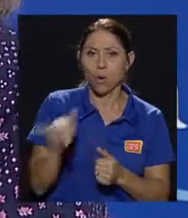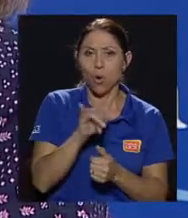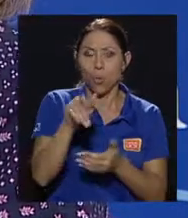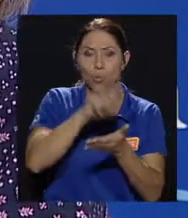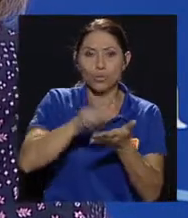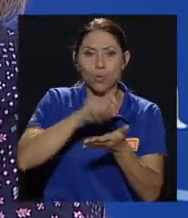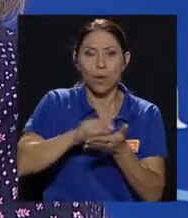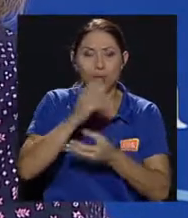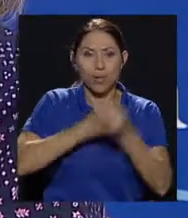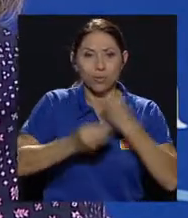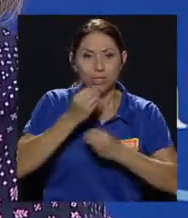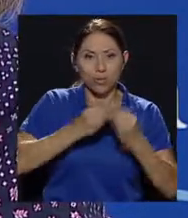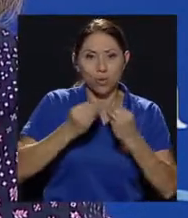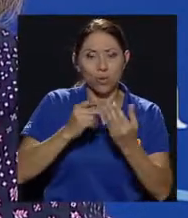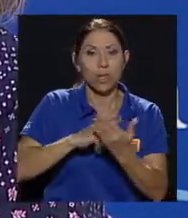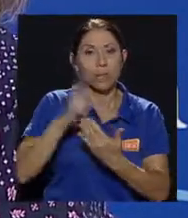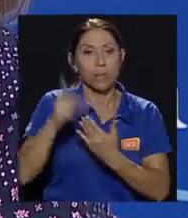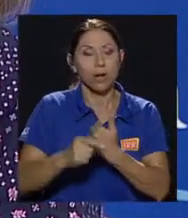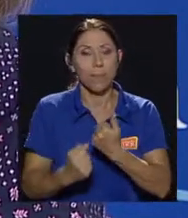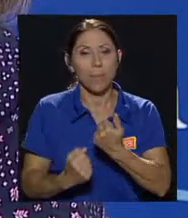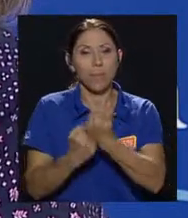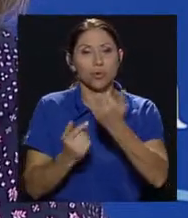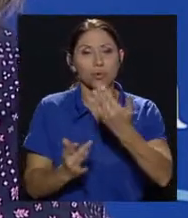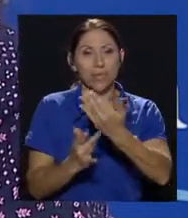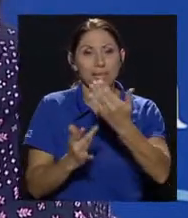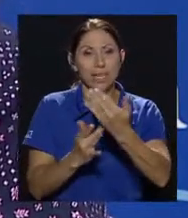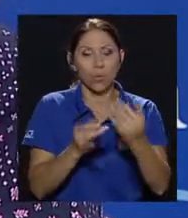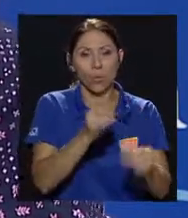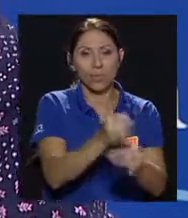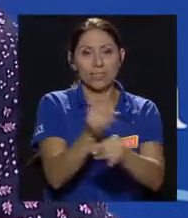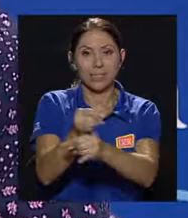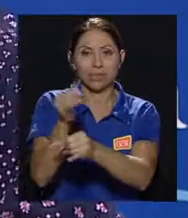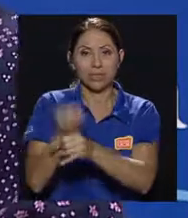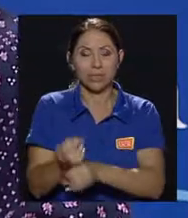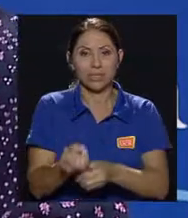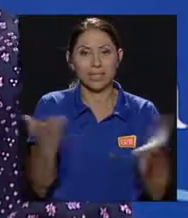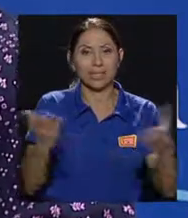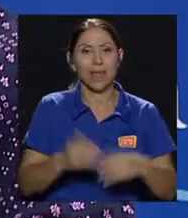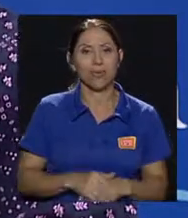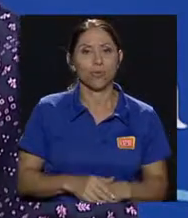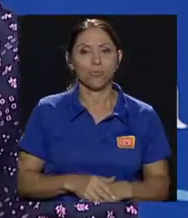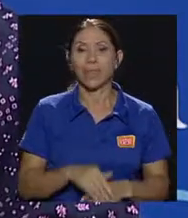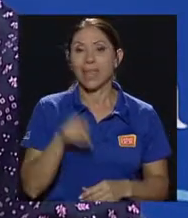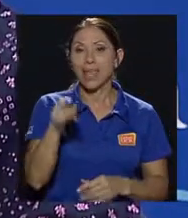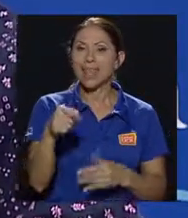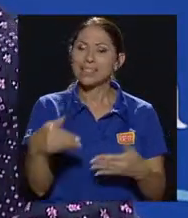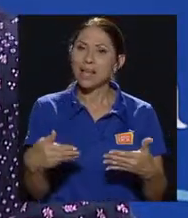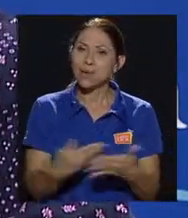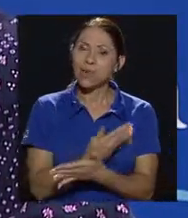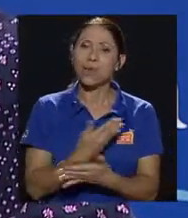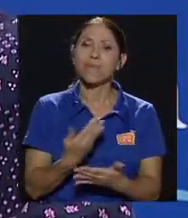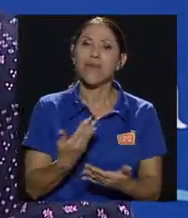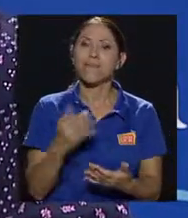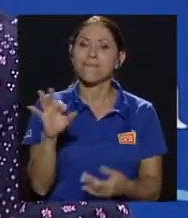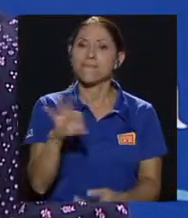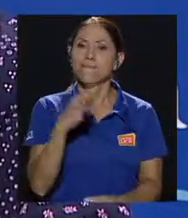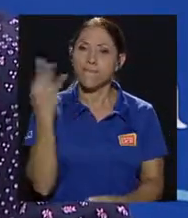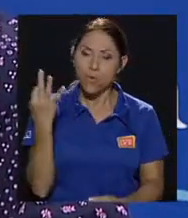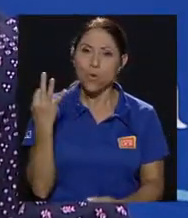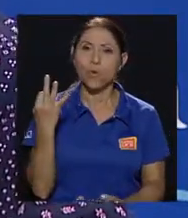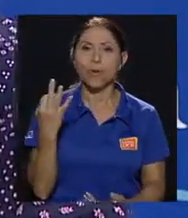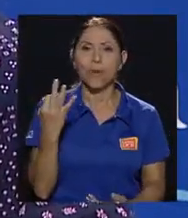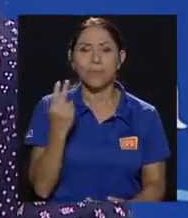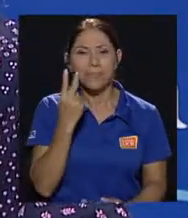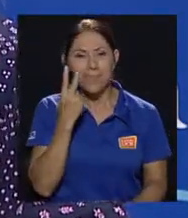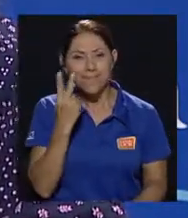Escuela de Nutrición, como programa de apoyo técnico a las instituciones del Estado, en esta nueva forma de